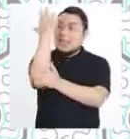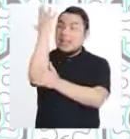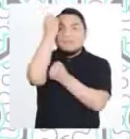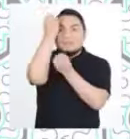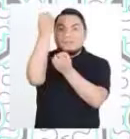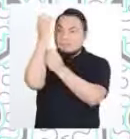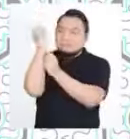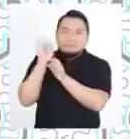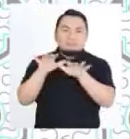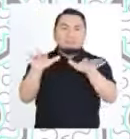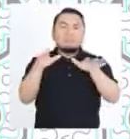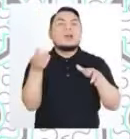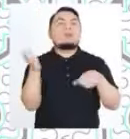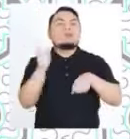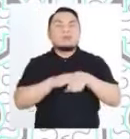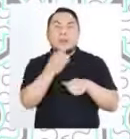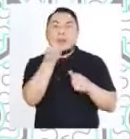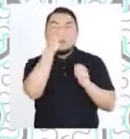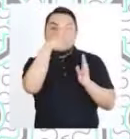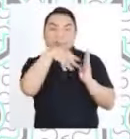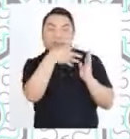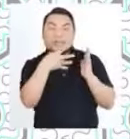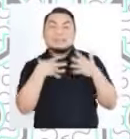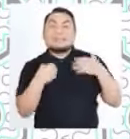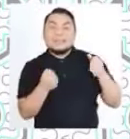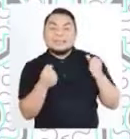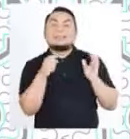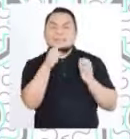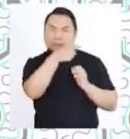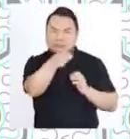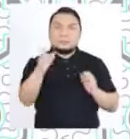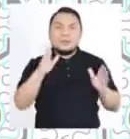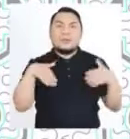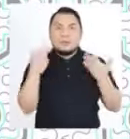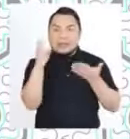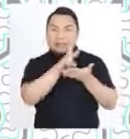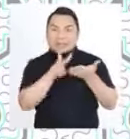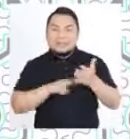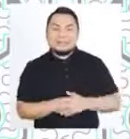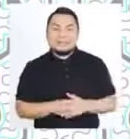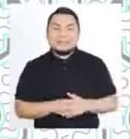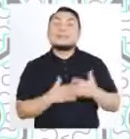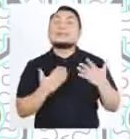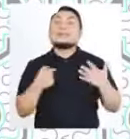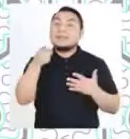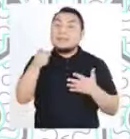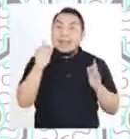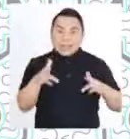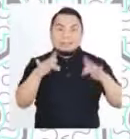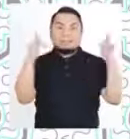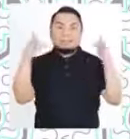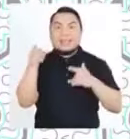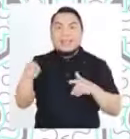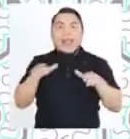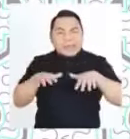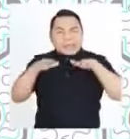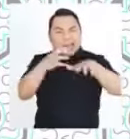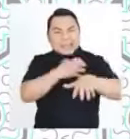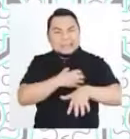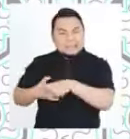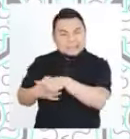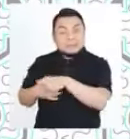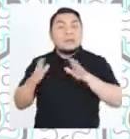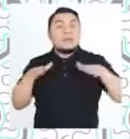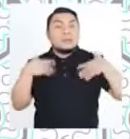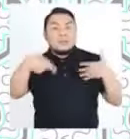El árbol de la información tiene unos textos sobre nutrientes y alimentación saludable para que ustedes puedan leer. Y con la magia de Decao,